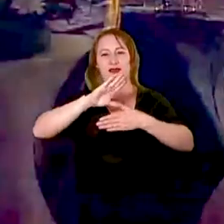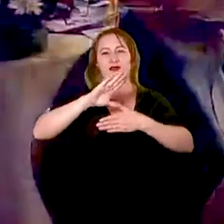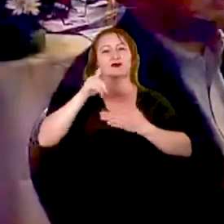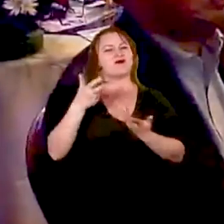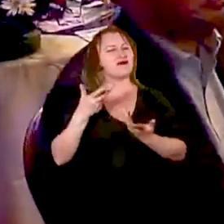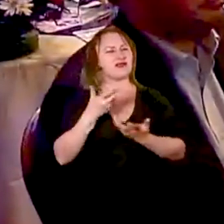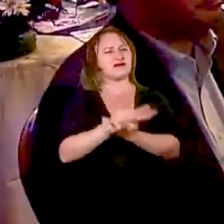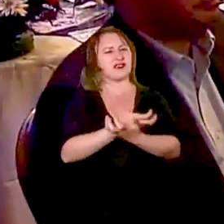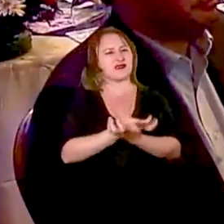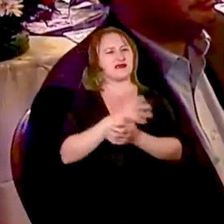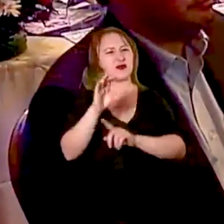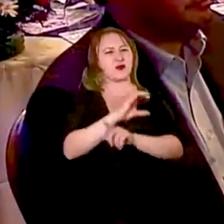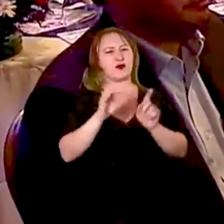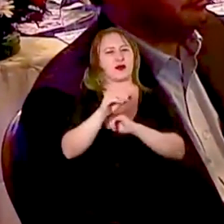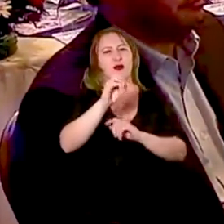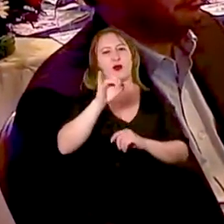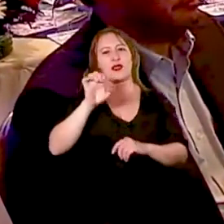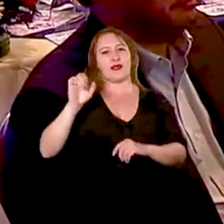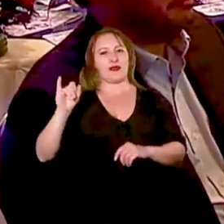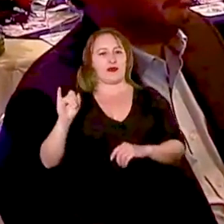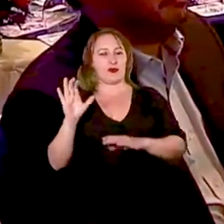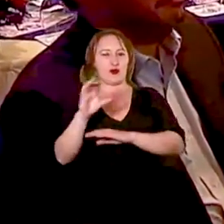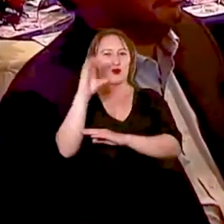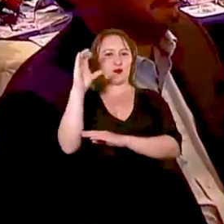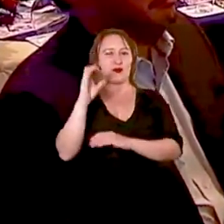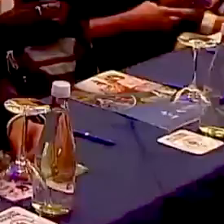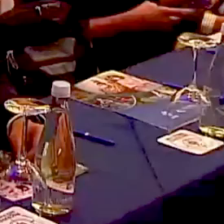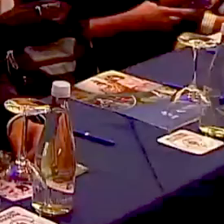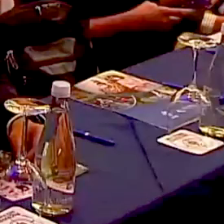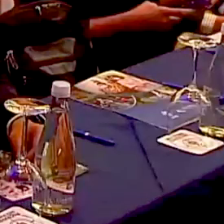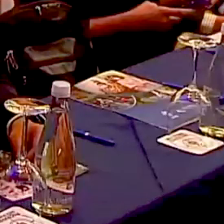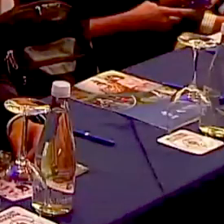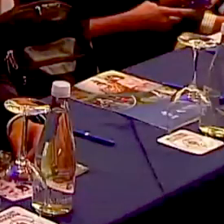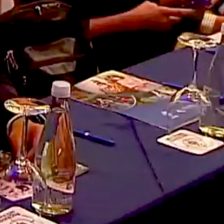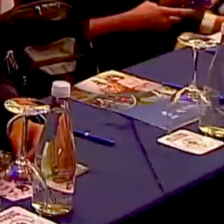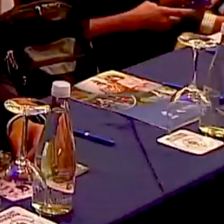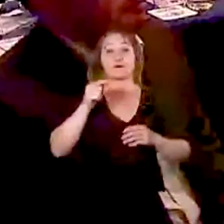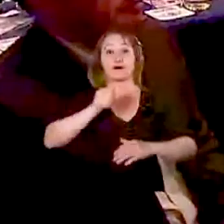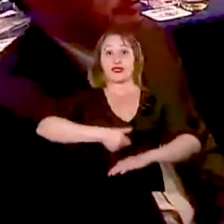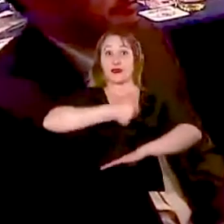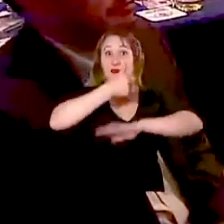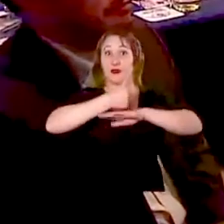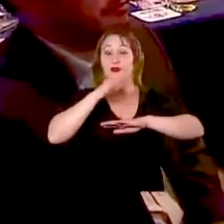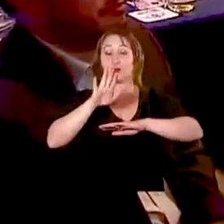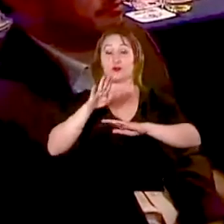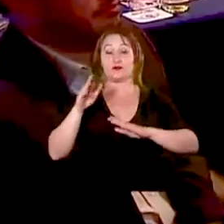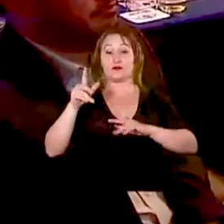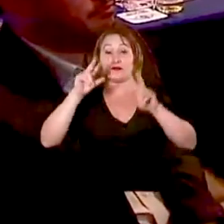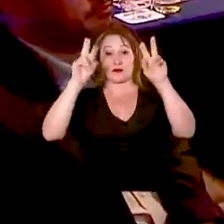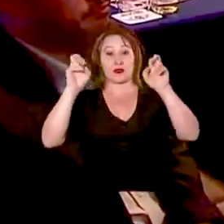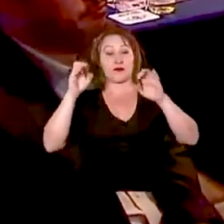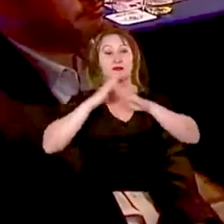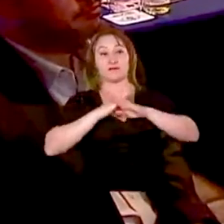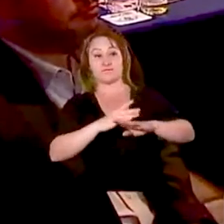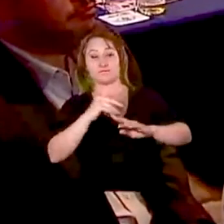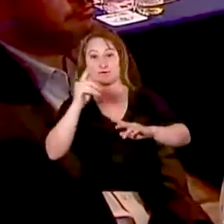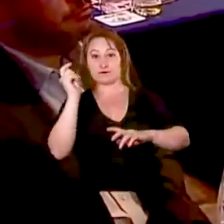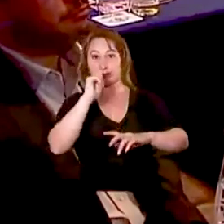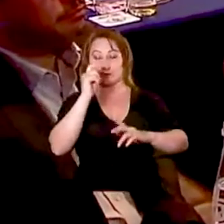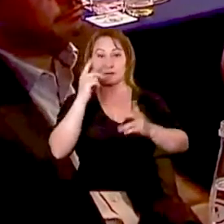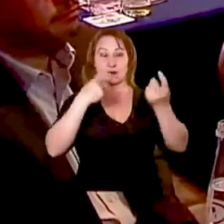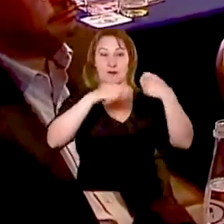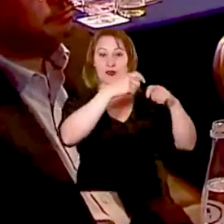y la Cultura, hoy en Colombia. Brian Harris, director de Antinarcóticos y Aplicación de la